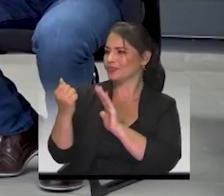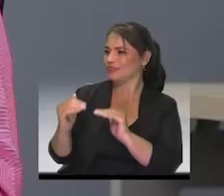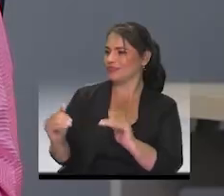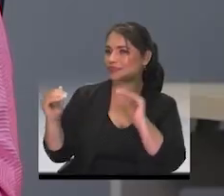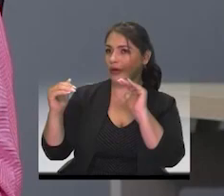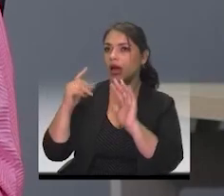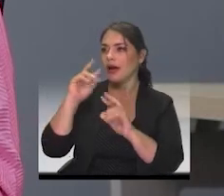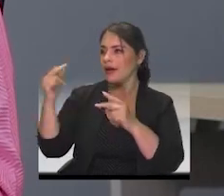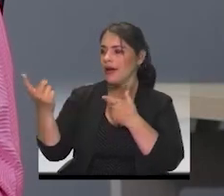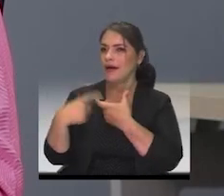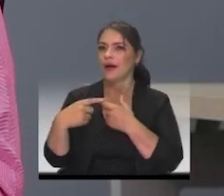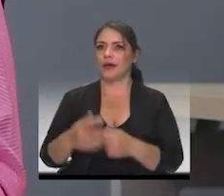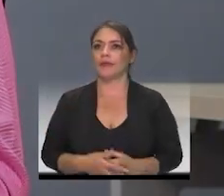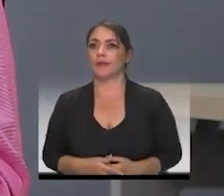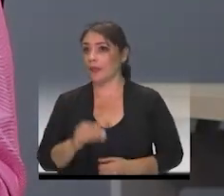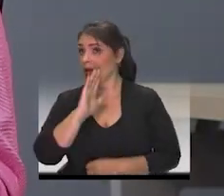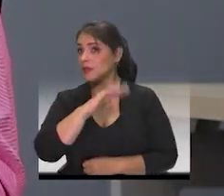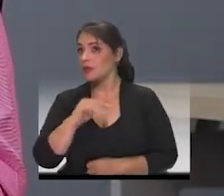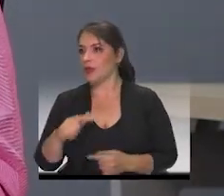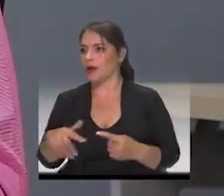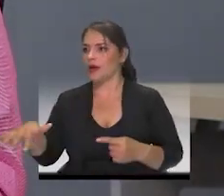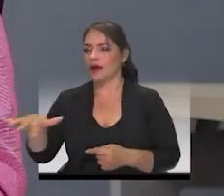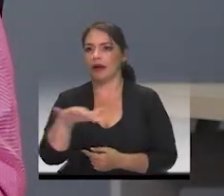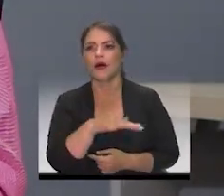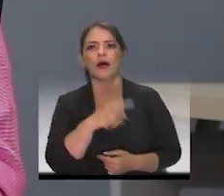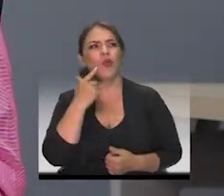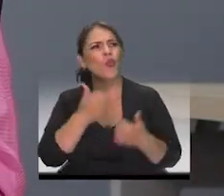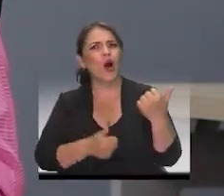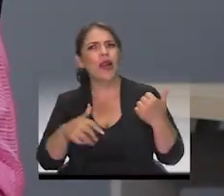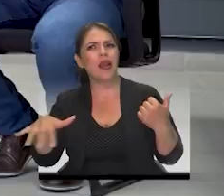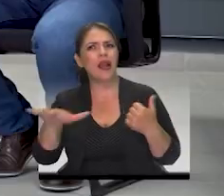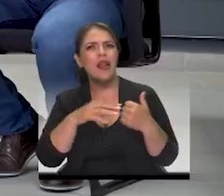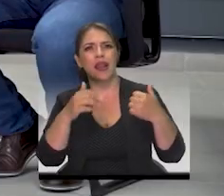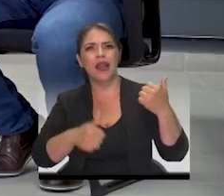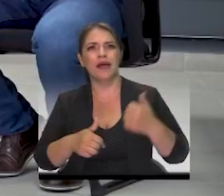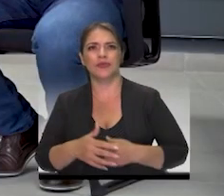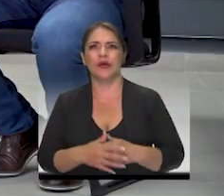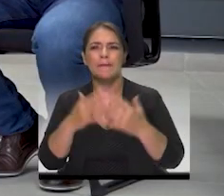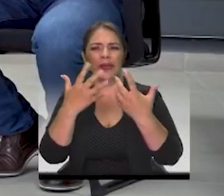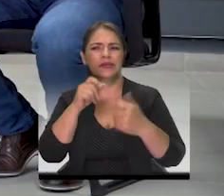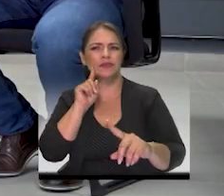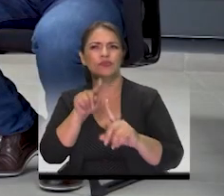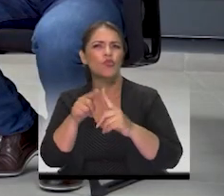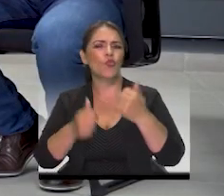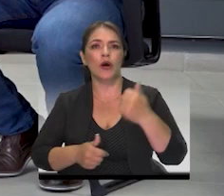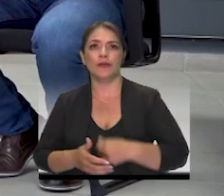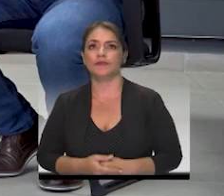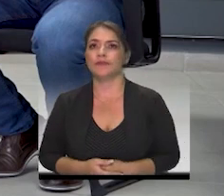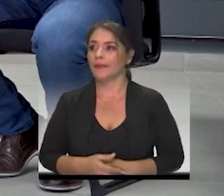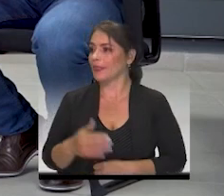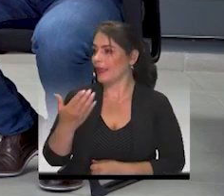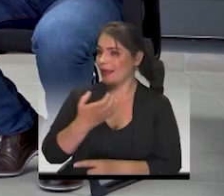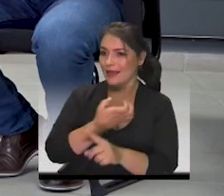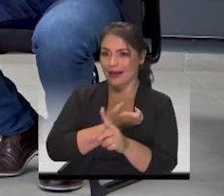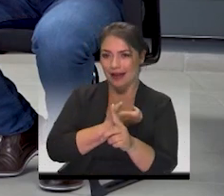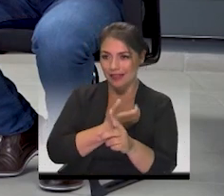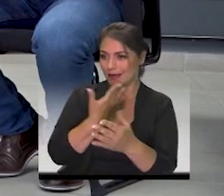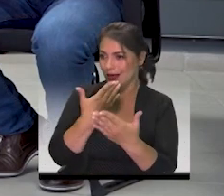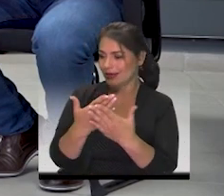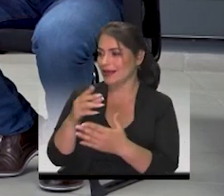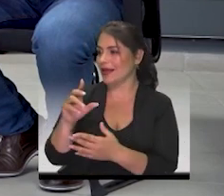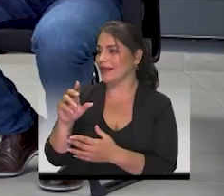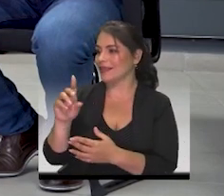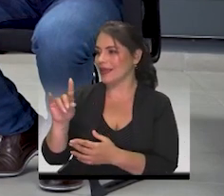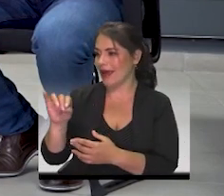la comunidad itagüiseña y antioqueña a qué se dedica la empresa Lirban. Alcalde, Diana, gracias por la invitación al programa. Lirban es